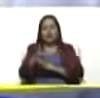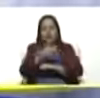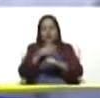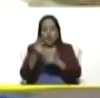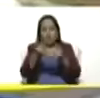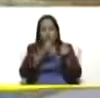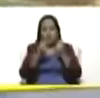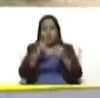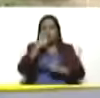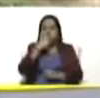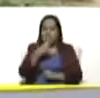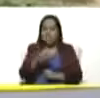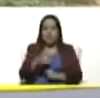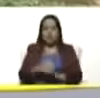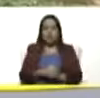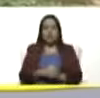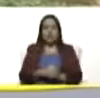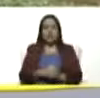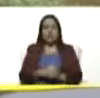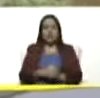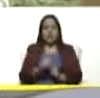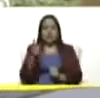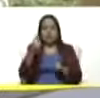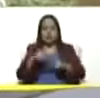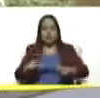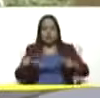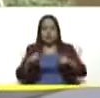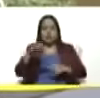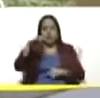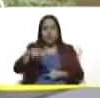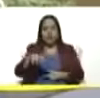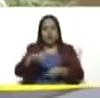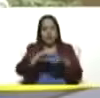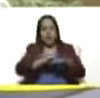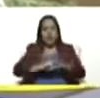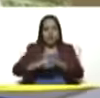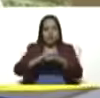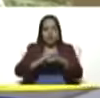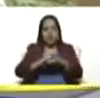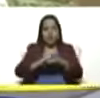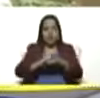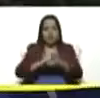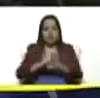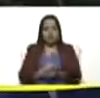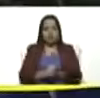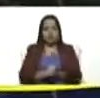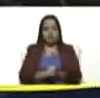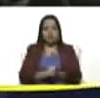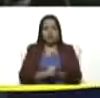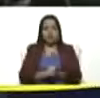y facilitar... En el primer lugar del Estado Trujillo, Alejandro José Torres, de la finca Sarmiento.